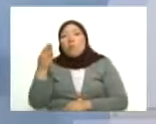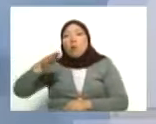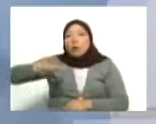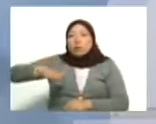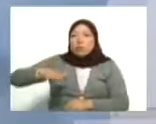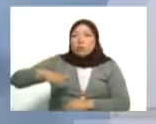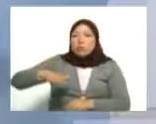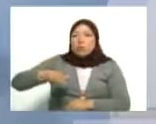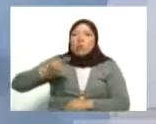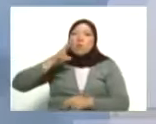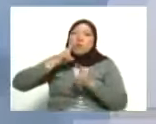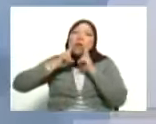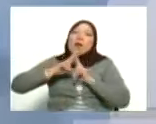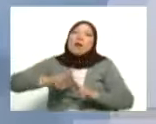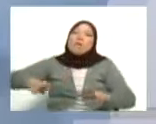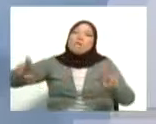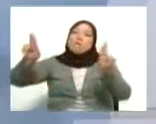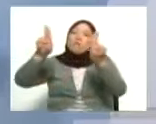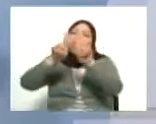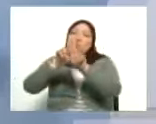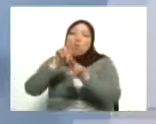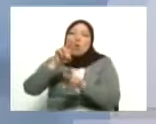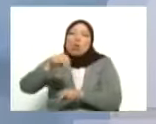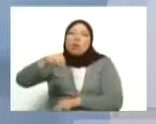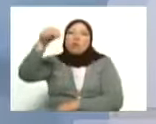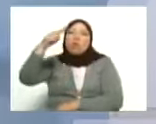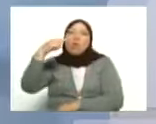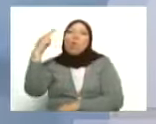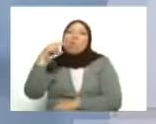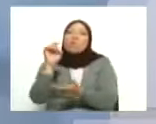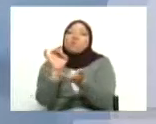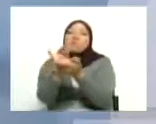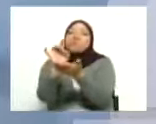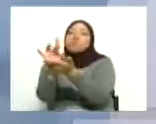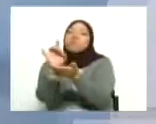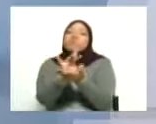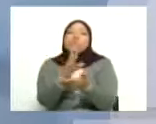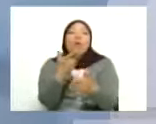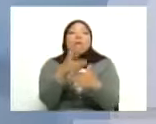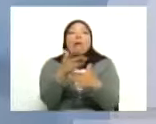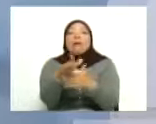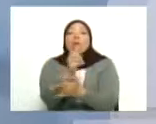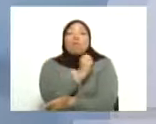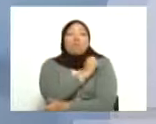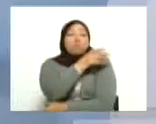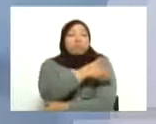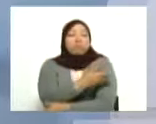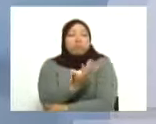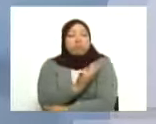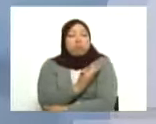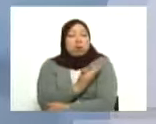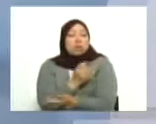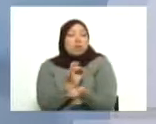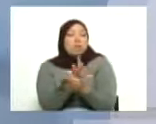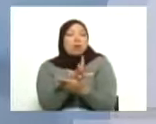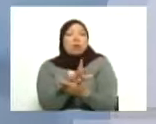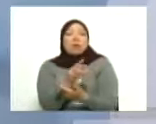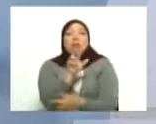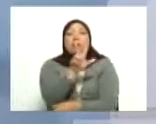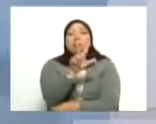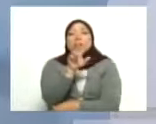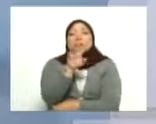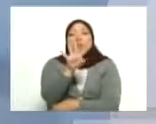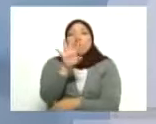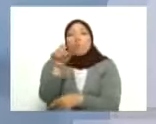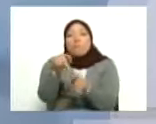favor, anuncie a la Palestina que el norte tiene que desocuparlo porque vamos a destrozar lo que se llama la Franja de Gaza, que solo tiene